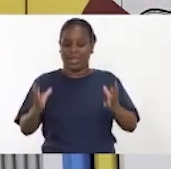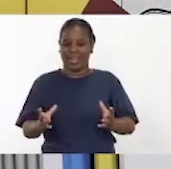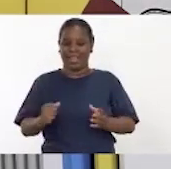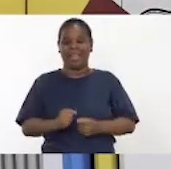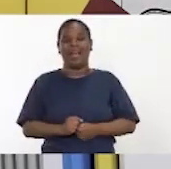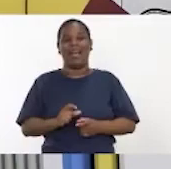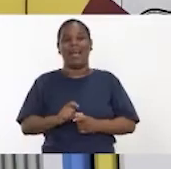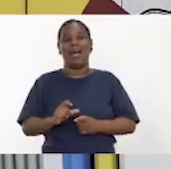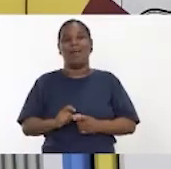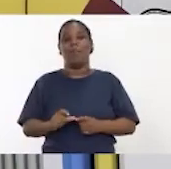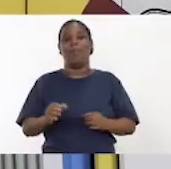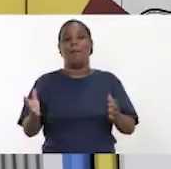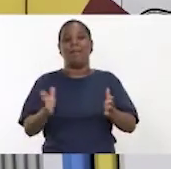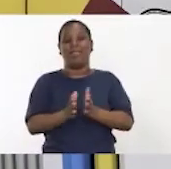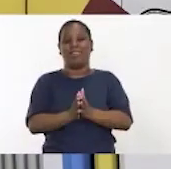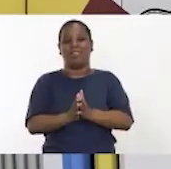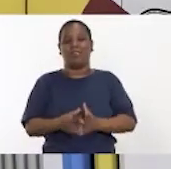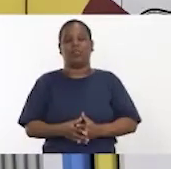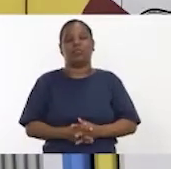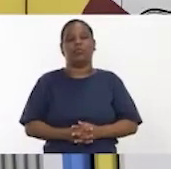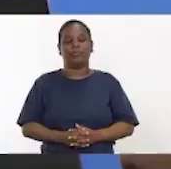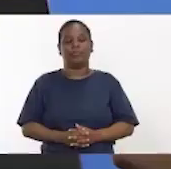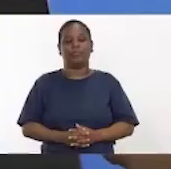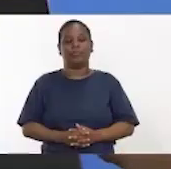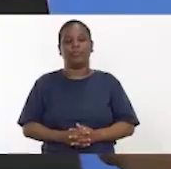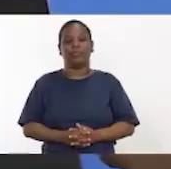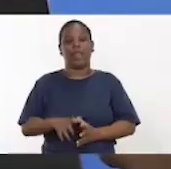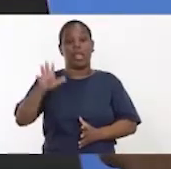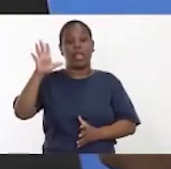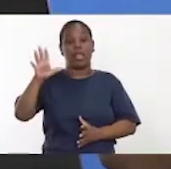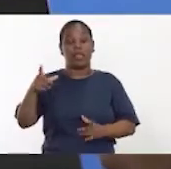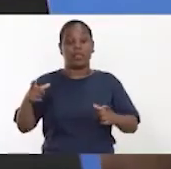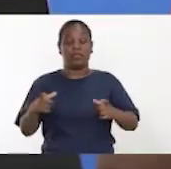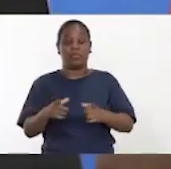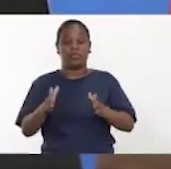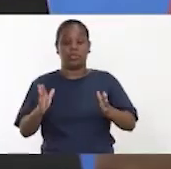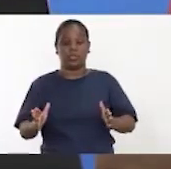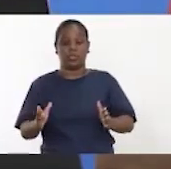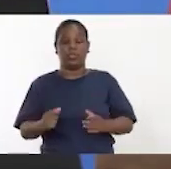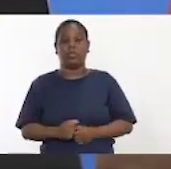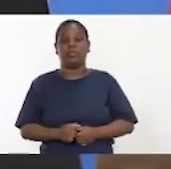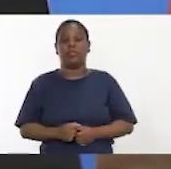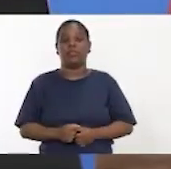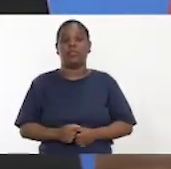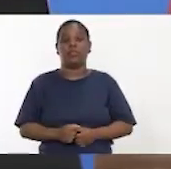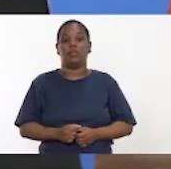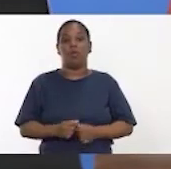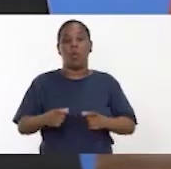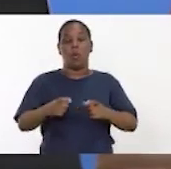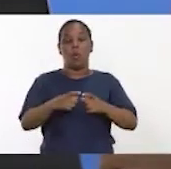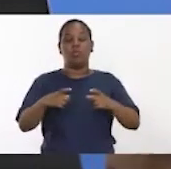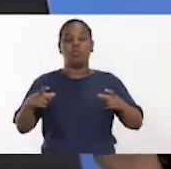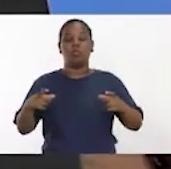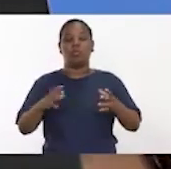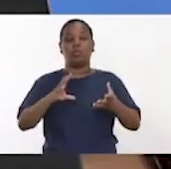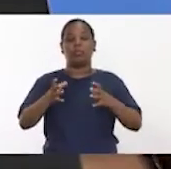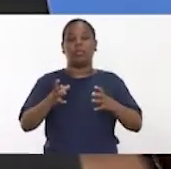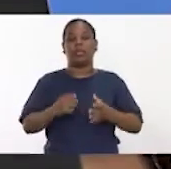así las líneas de fuerza del campo magnético. Quinto por encuentro, oscilaciones